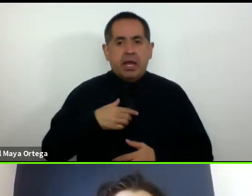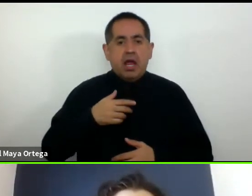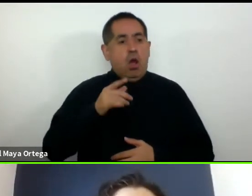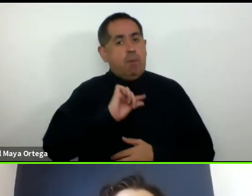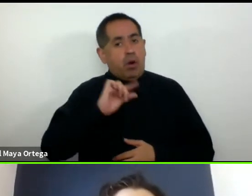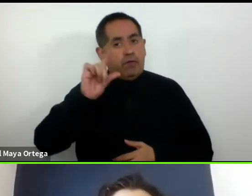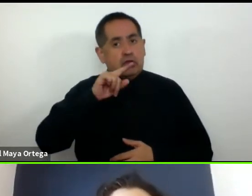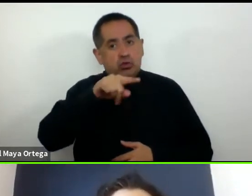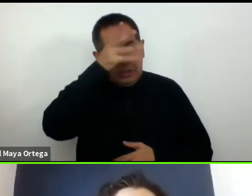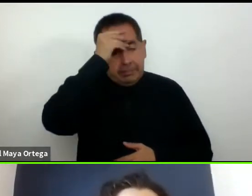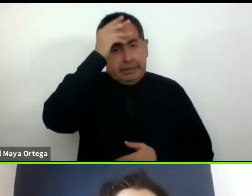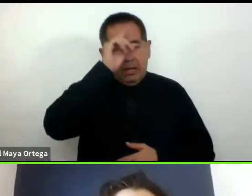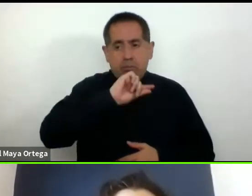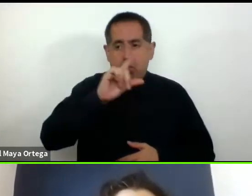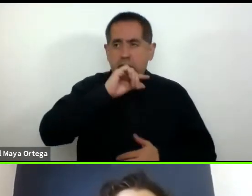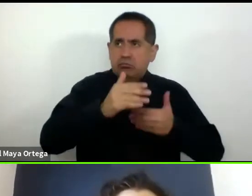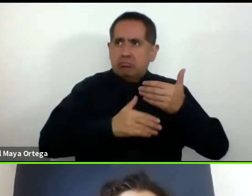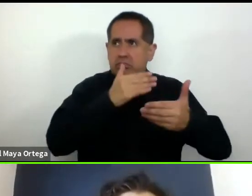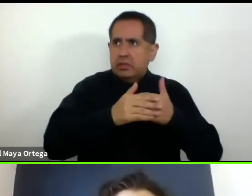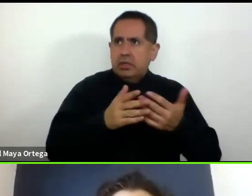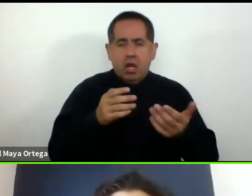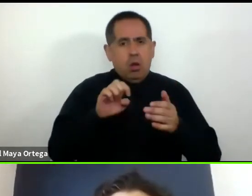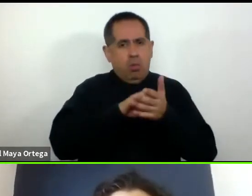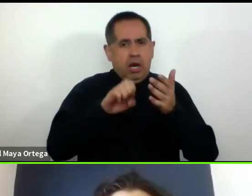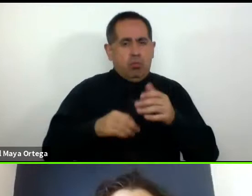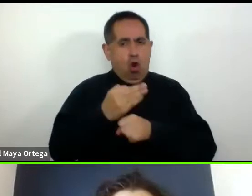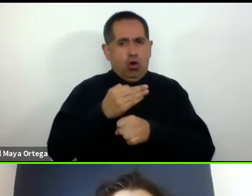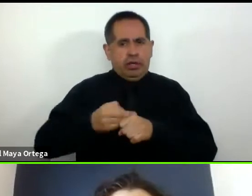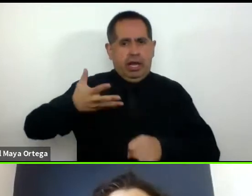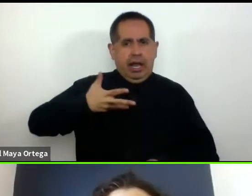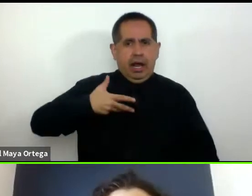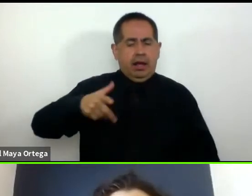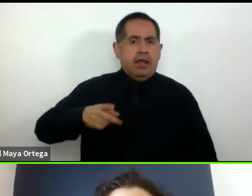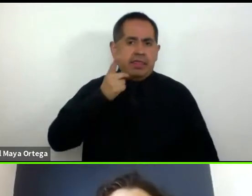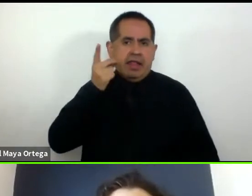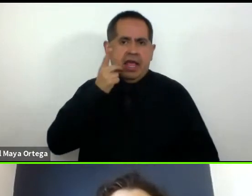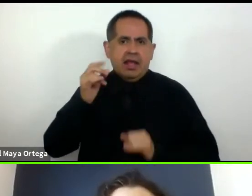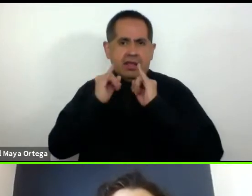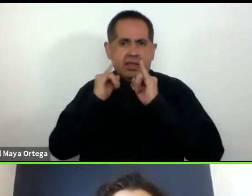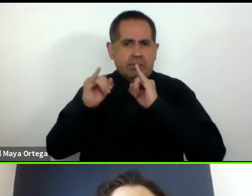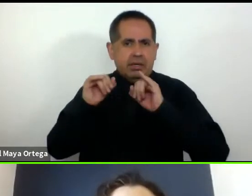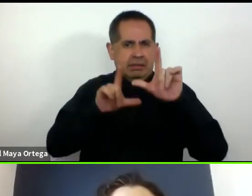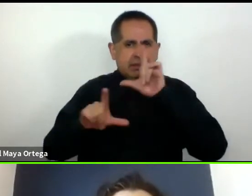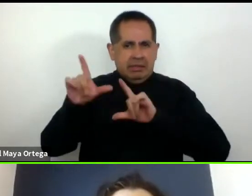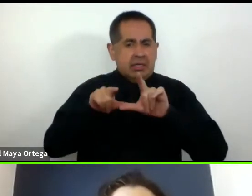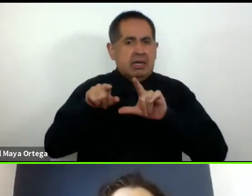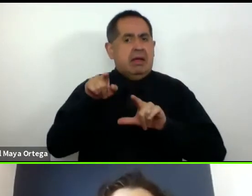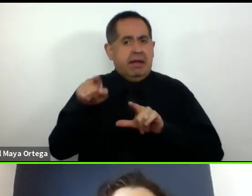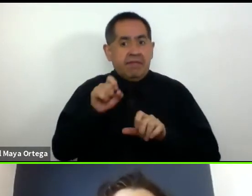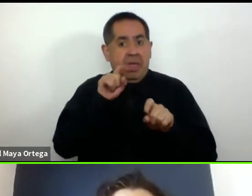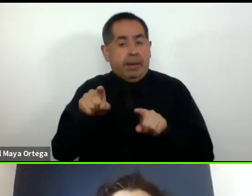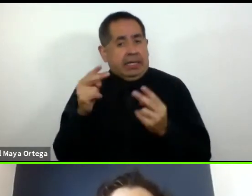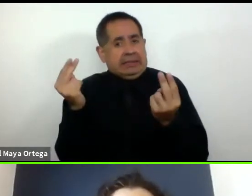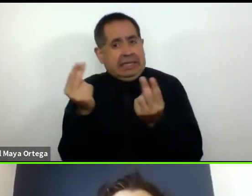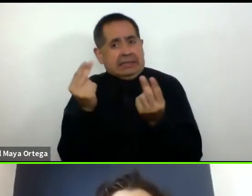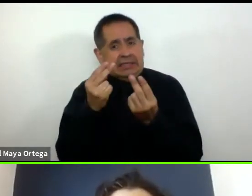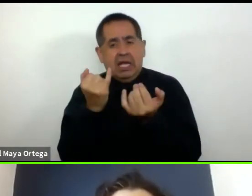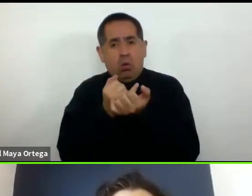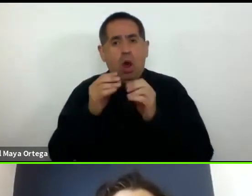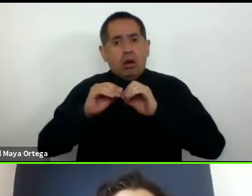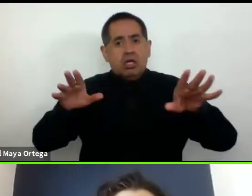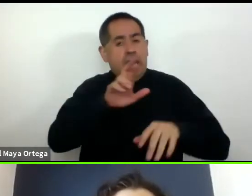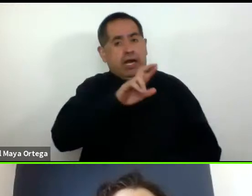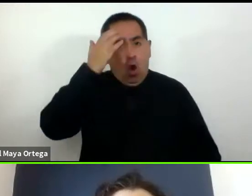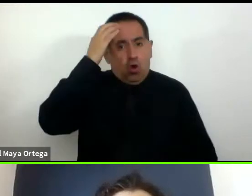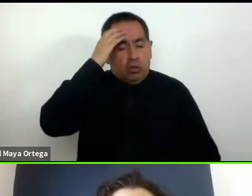profesionalidad, es decir, así como está con nosotros acompañándonos Daniel Maya, que es el intérprete de lengua de señas, pues es necesario reconocer que los intérpretes